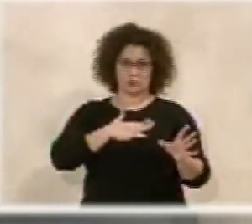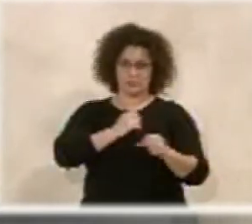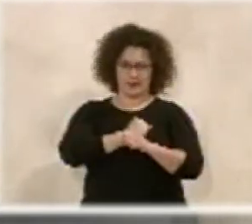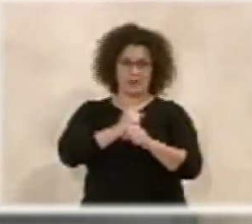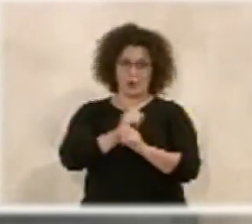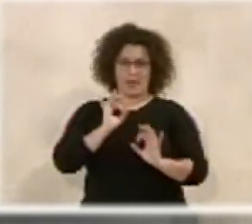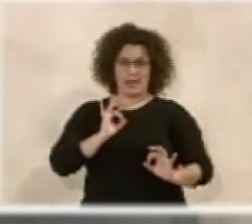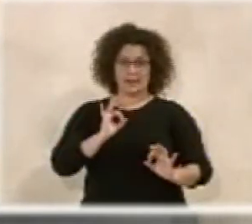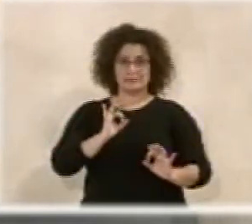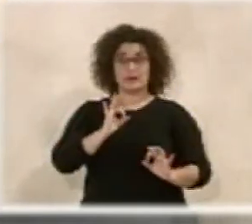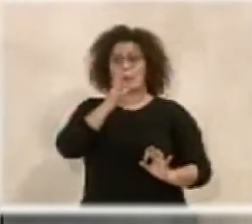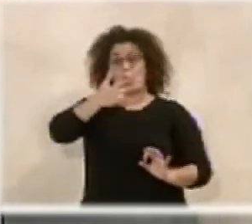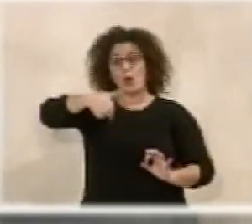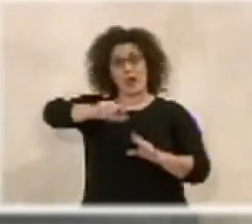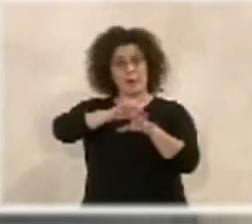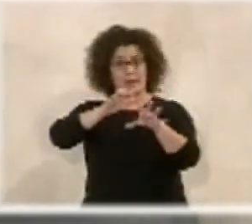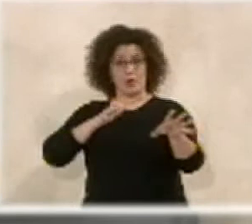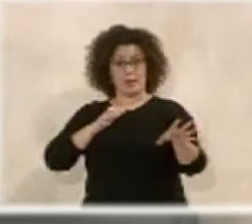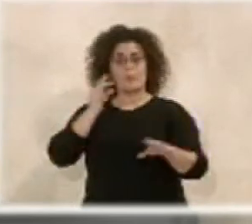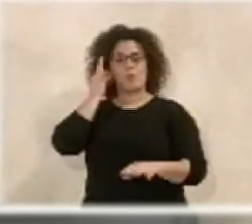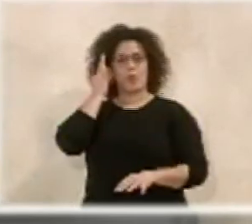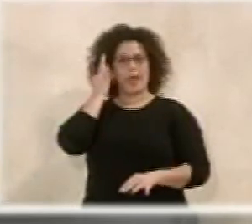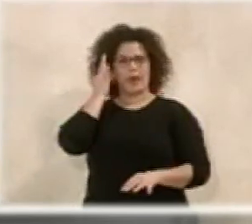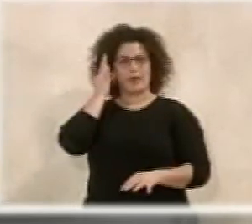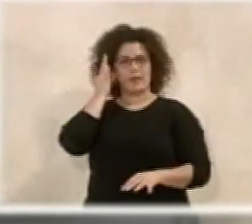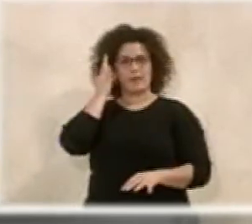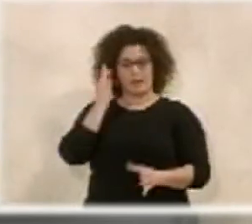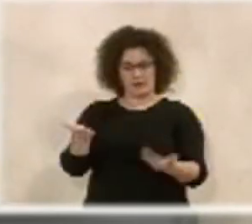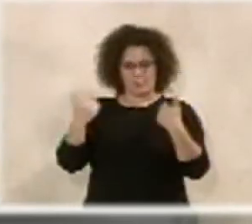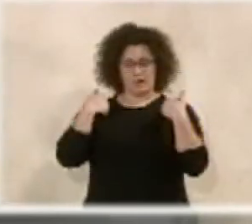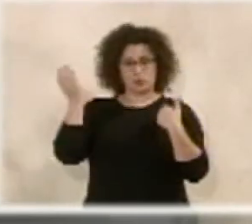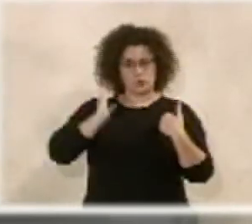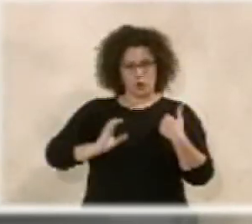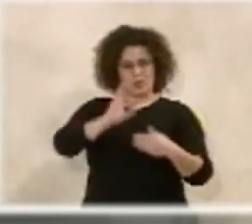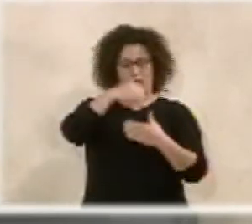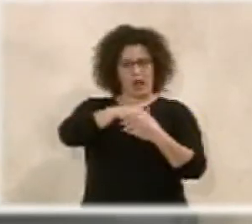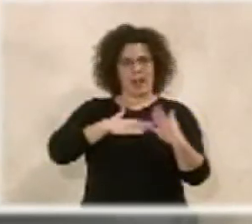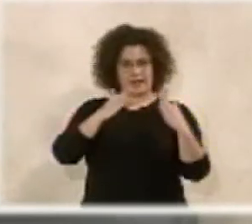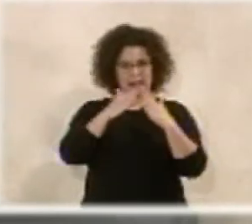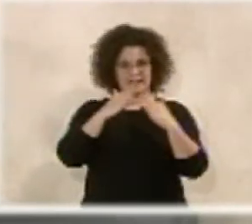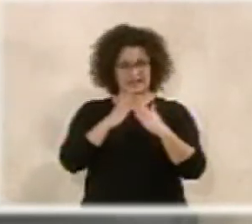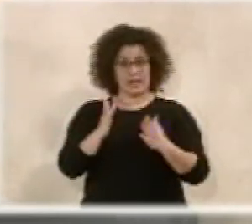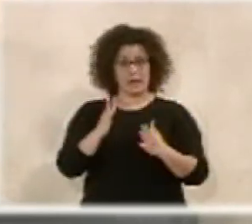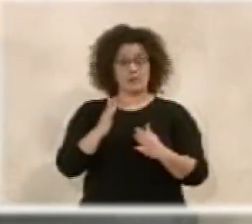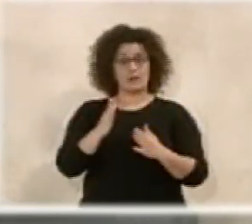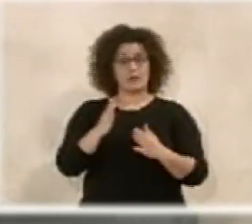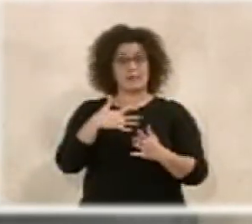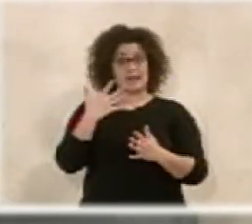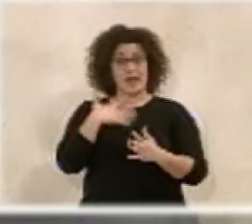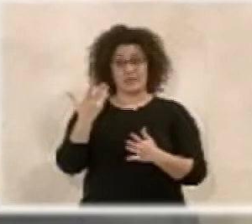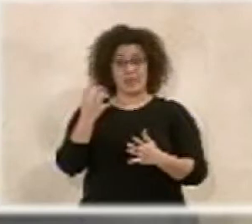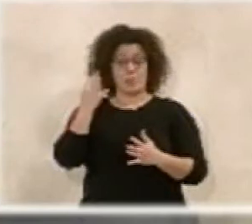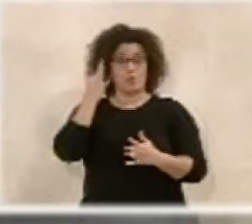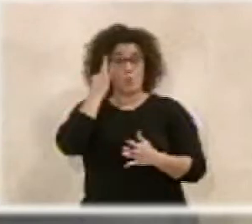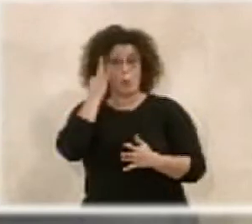plantilla. Porque aquí la mayoría somos mujeres y es la que llevamos el sueldo a las casas. Por desgracia, muchas no